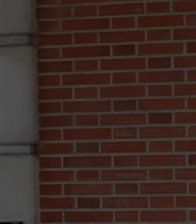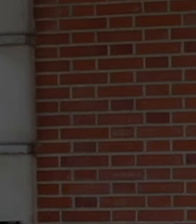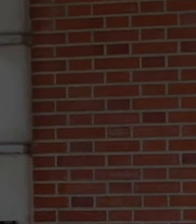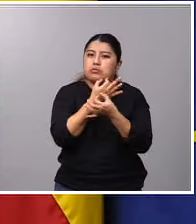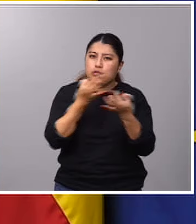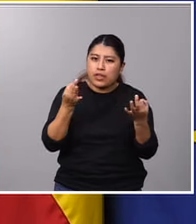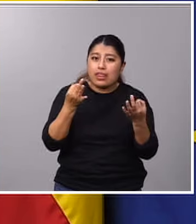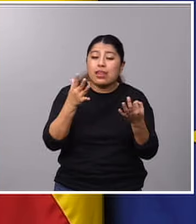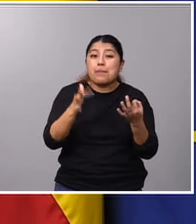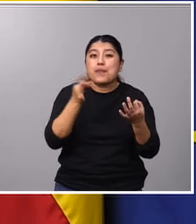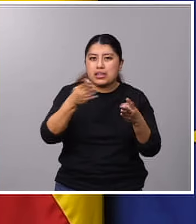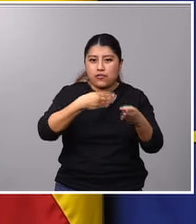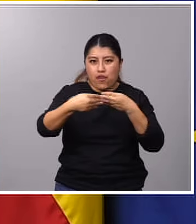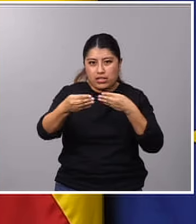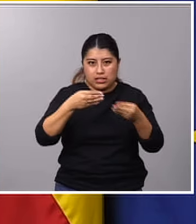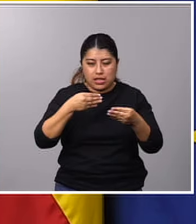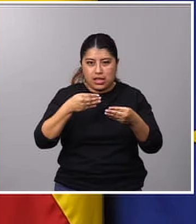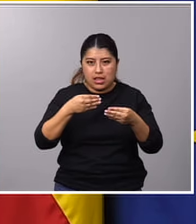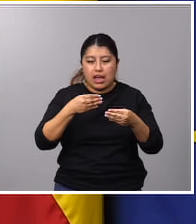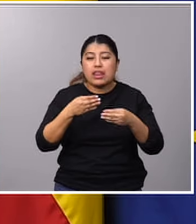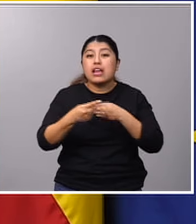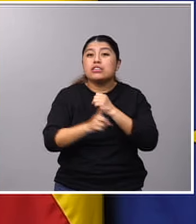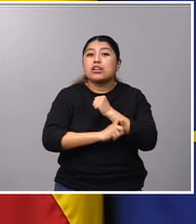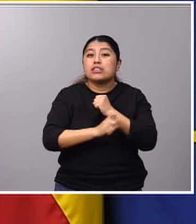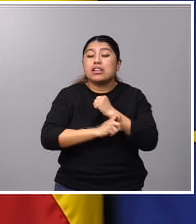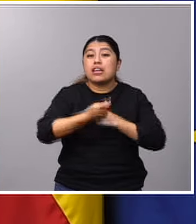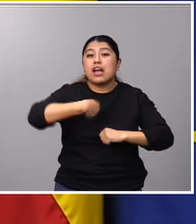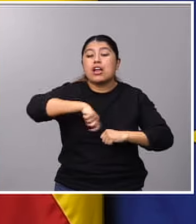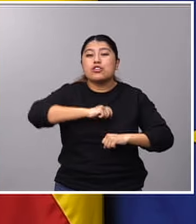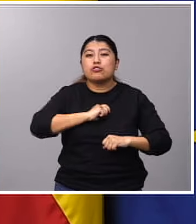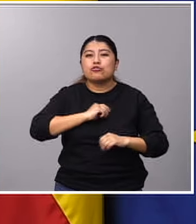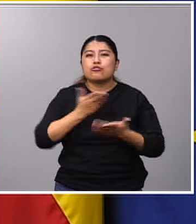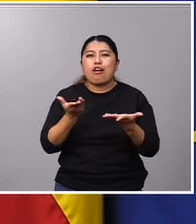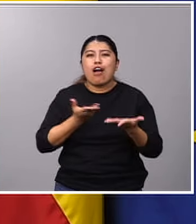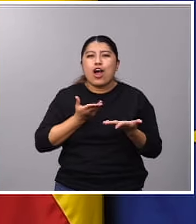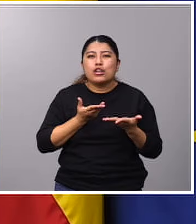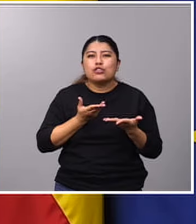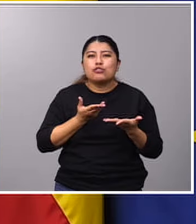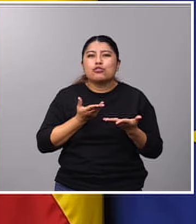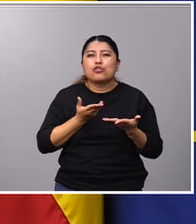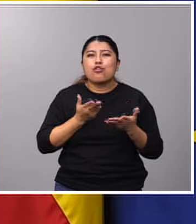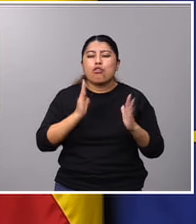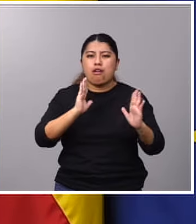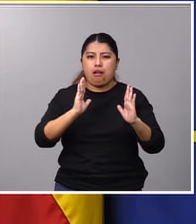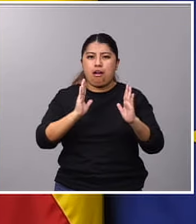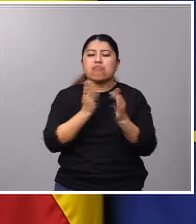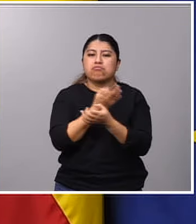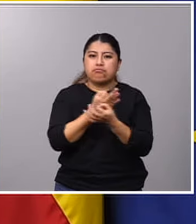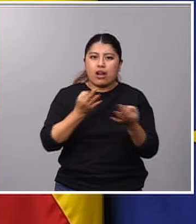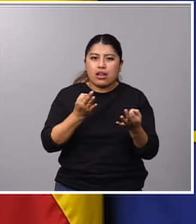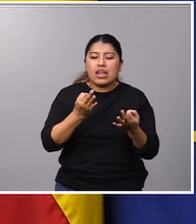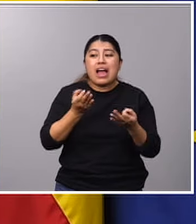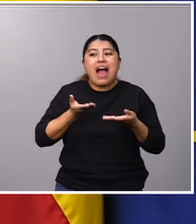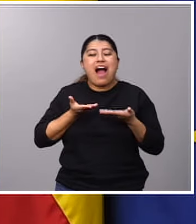y la flexibilidad. Es una estrategia que nos posiciona, nos permite mantener una posición sólida, un acceso profundo al